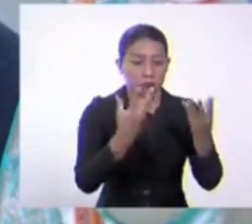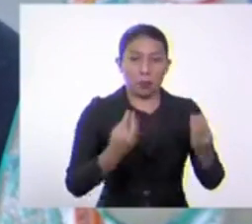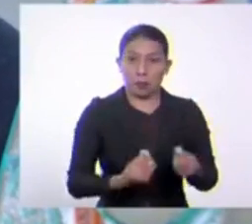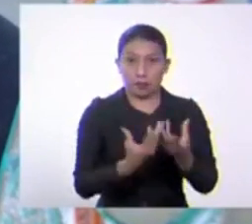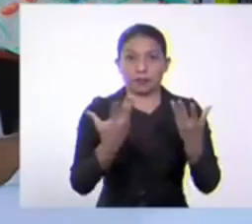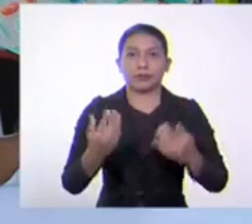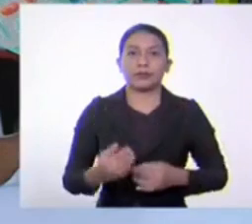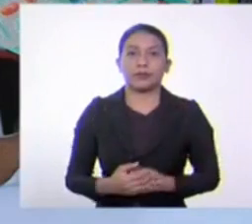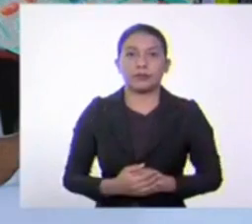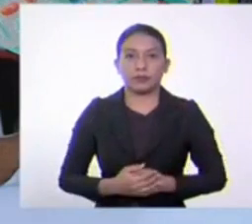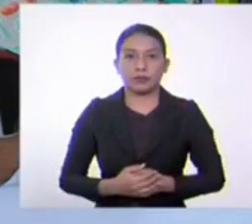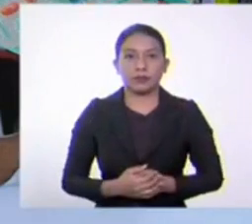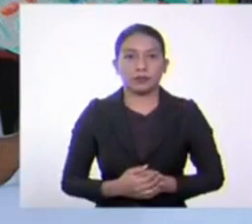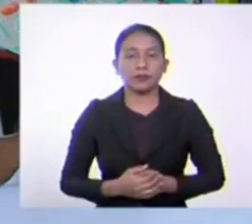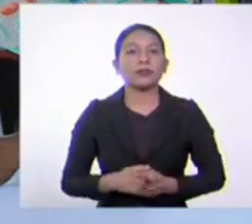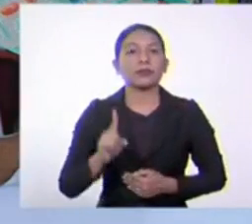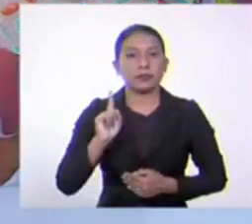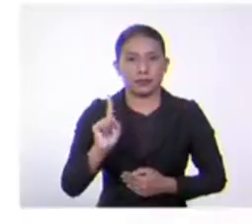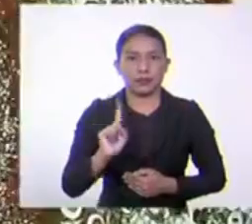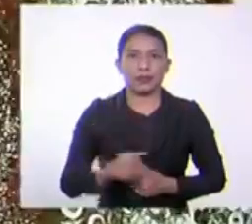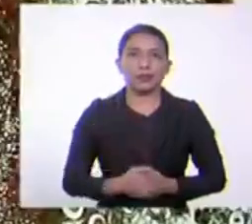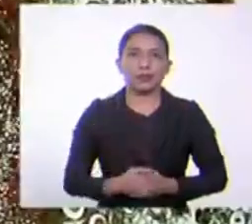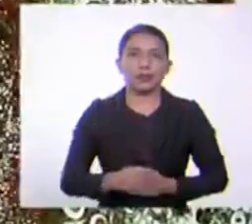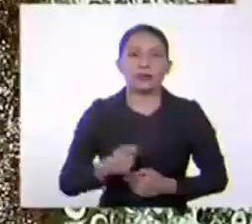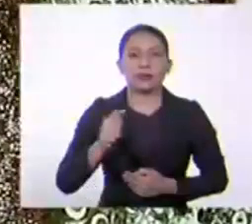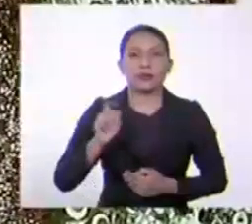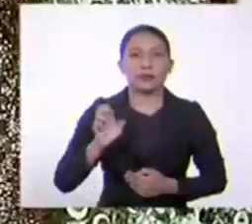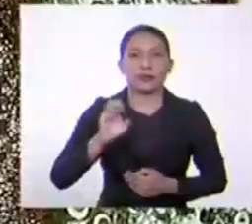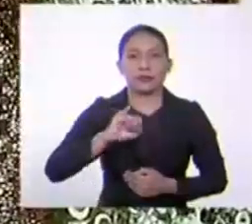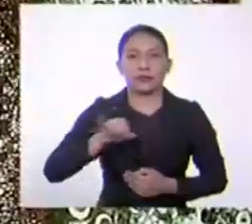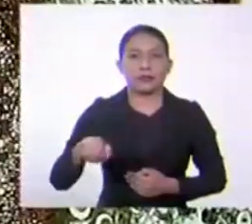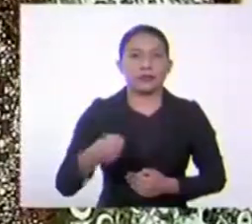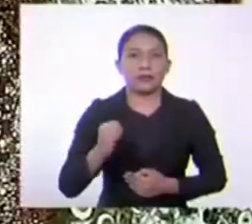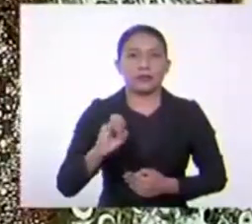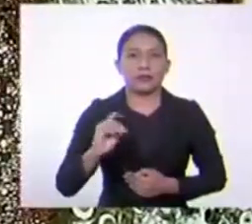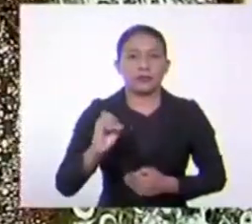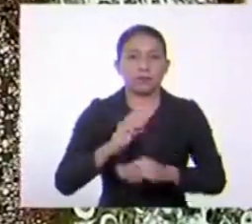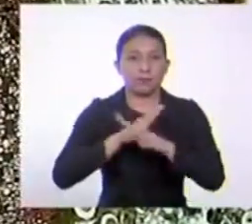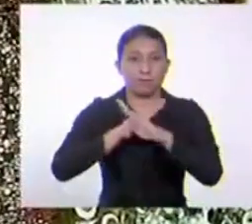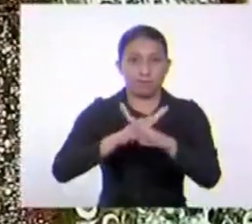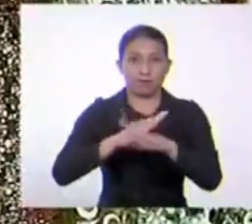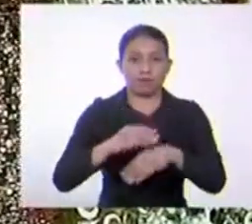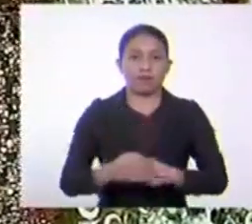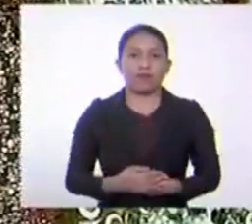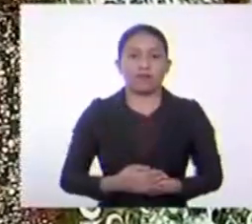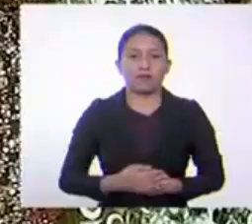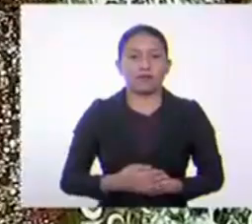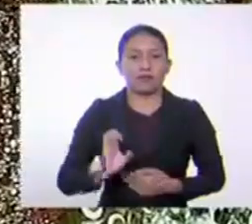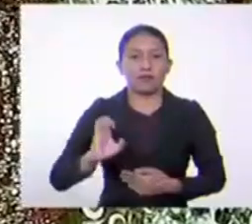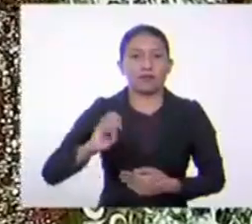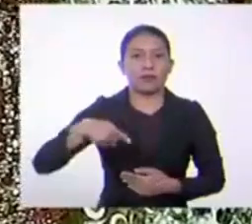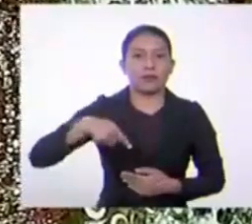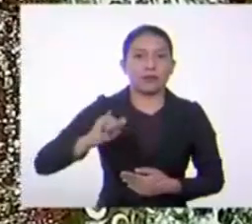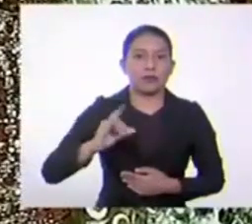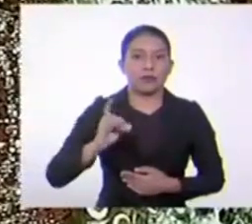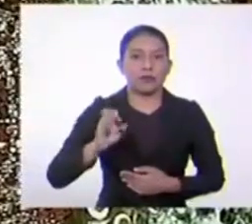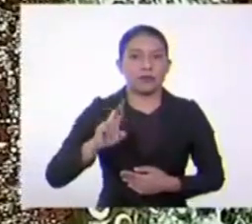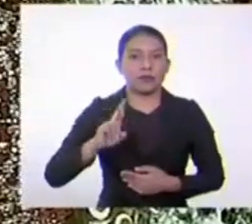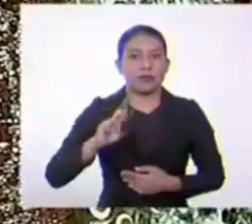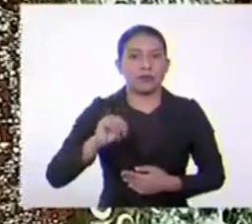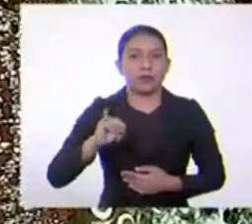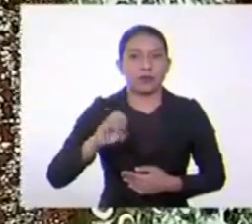plantas. Primero tenemos el tejido de protección, que es la epidermis y